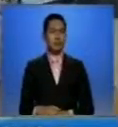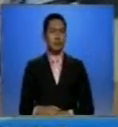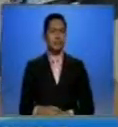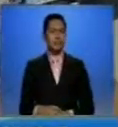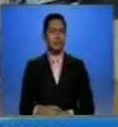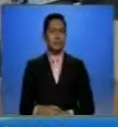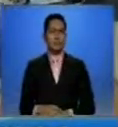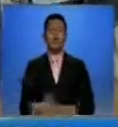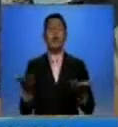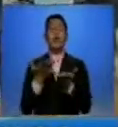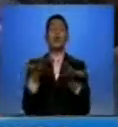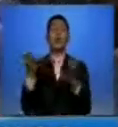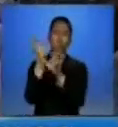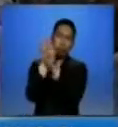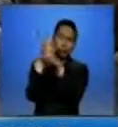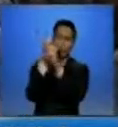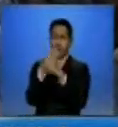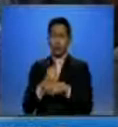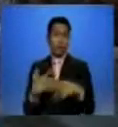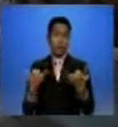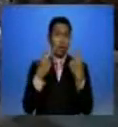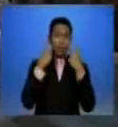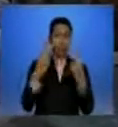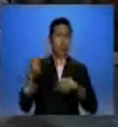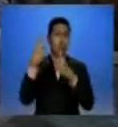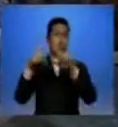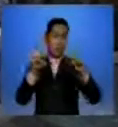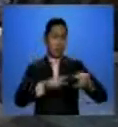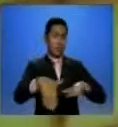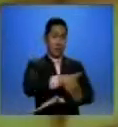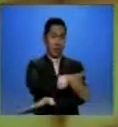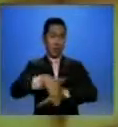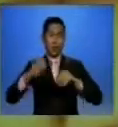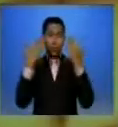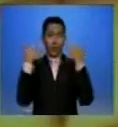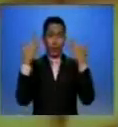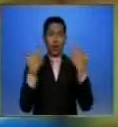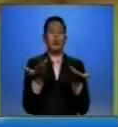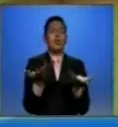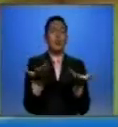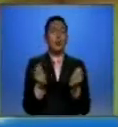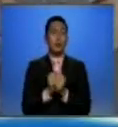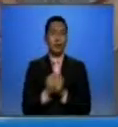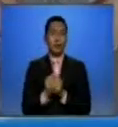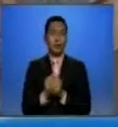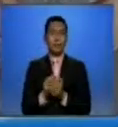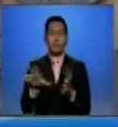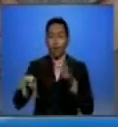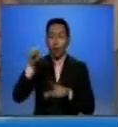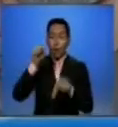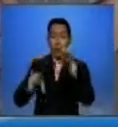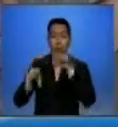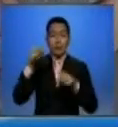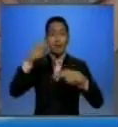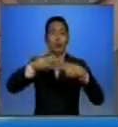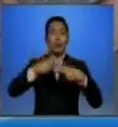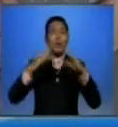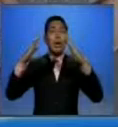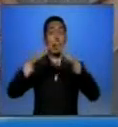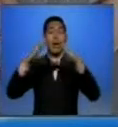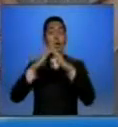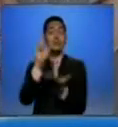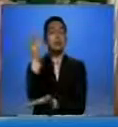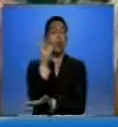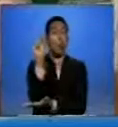La matriz de los monigotes que hoy vemos en las diferentes calles de Guayaquil se encuentra en la cooperativa Casas del Guasmo, ubicada en el